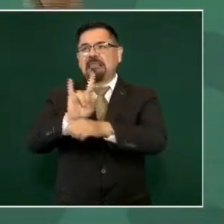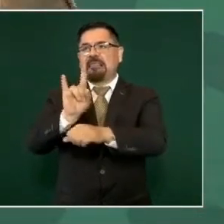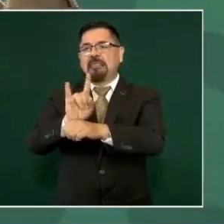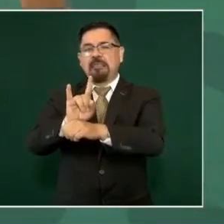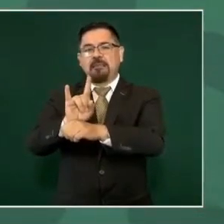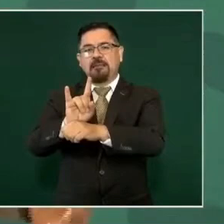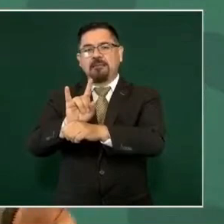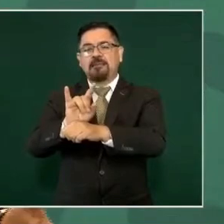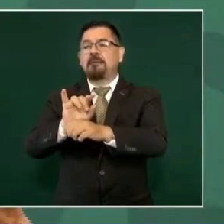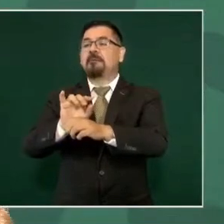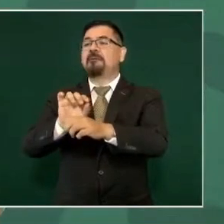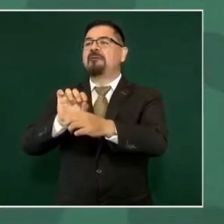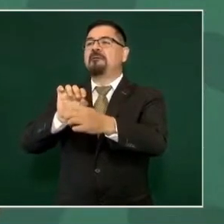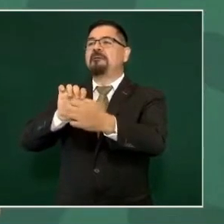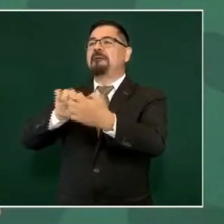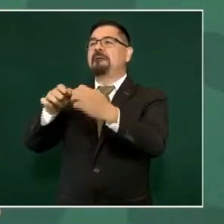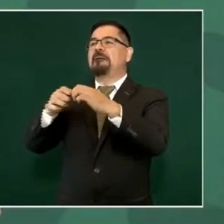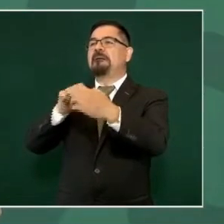opositor.